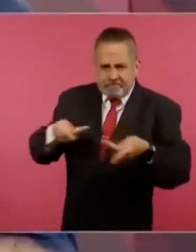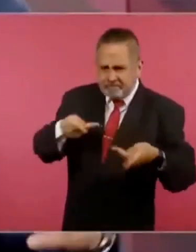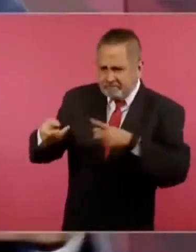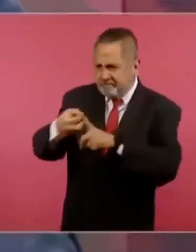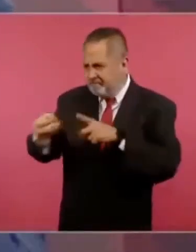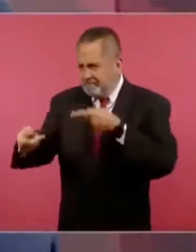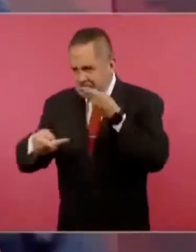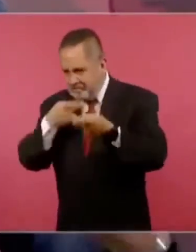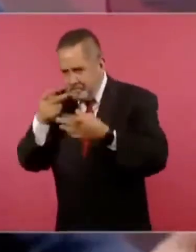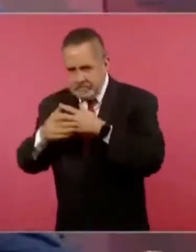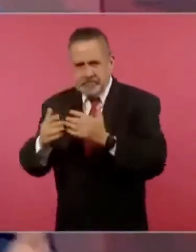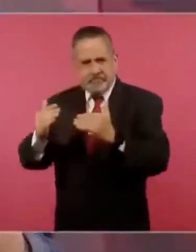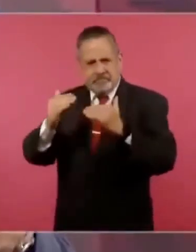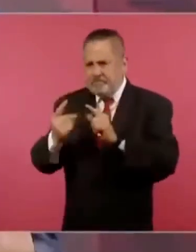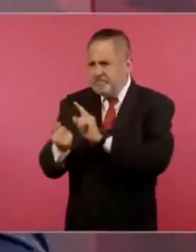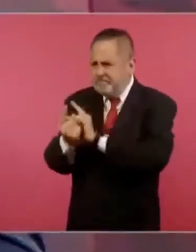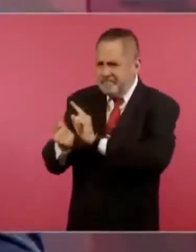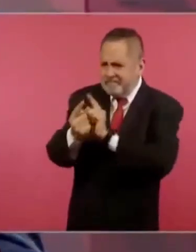trabajar abajo.